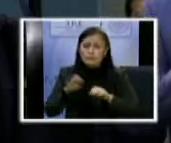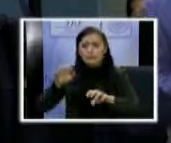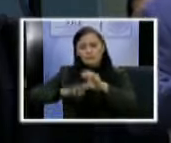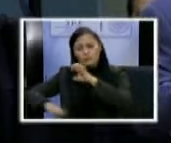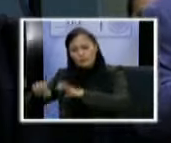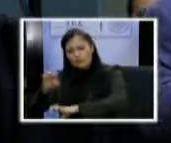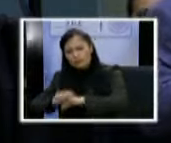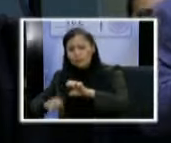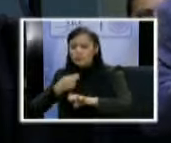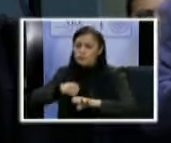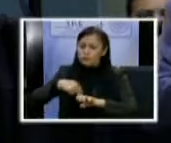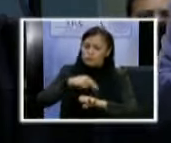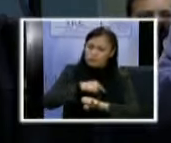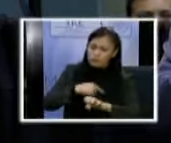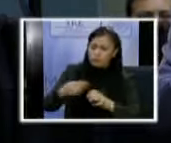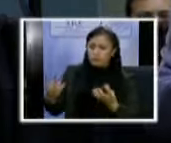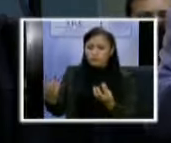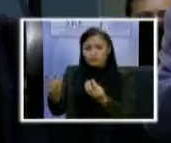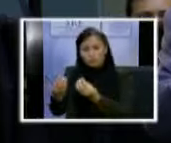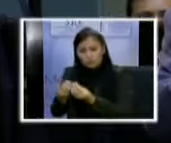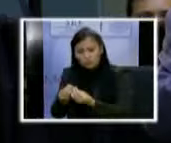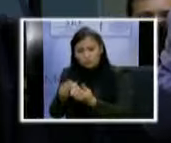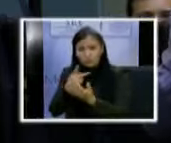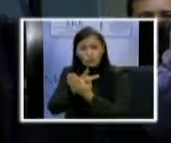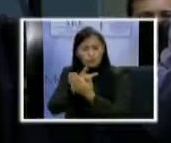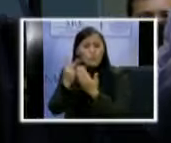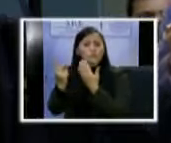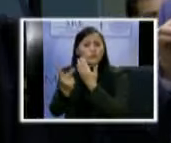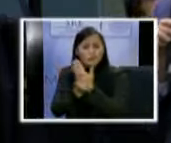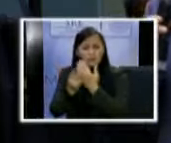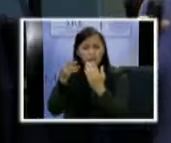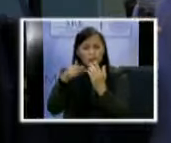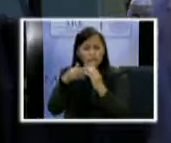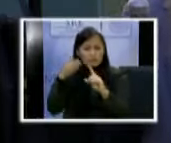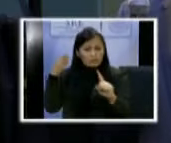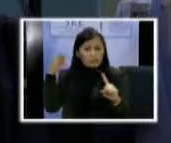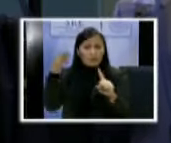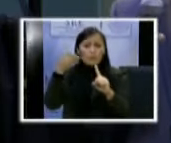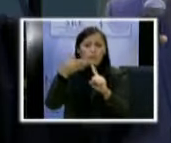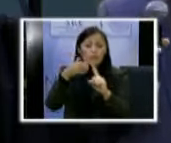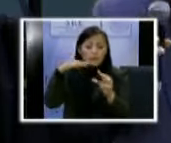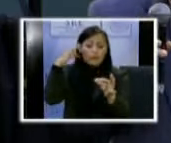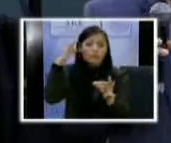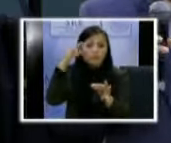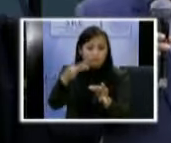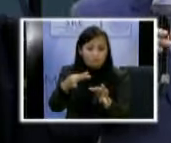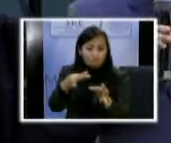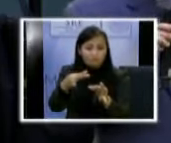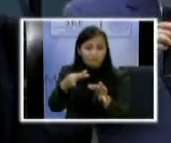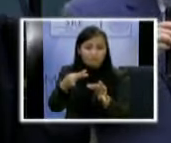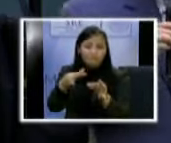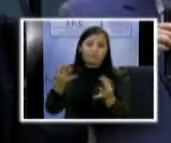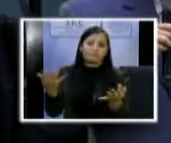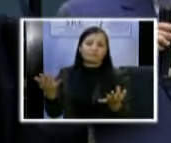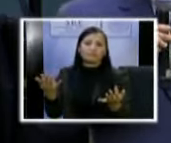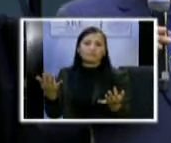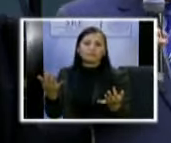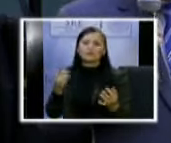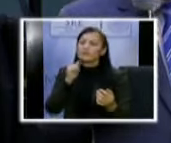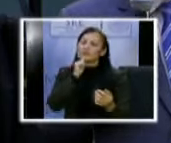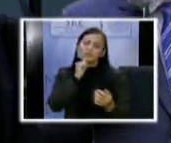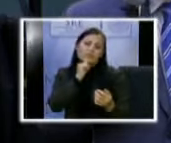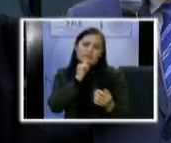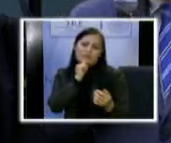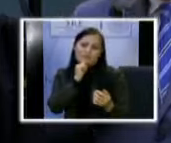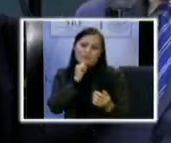embajadores y cónsules, de que este proyecto que se ha hecho, que no se ha